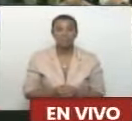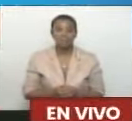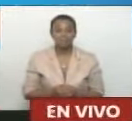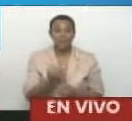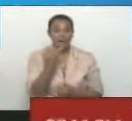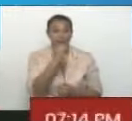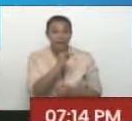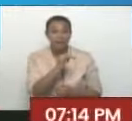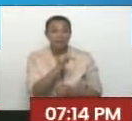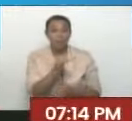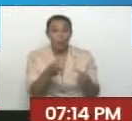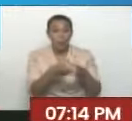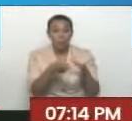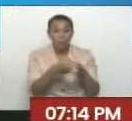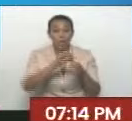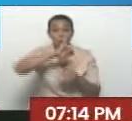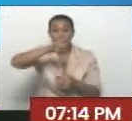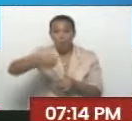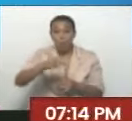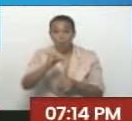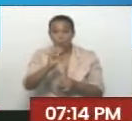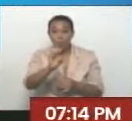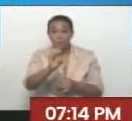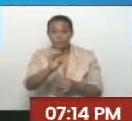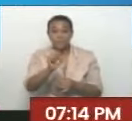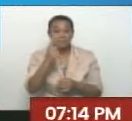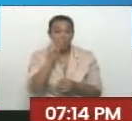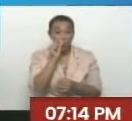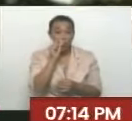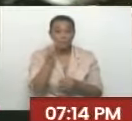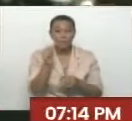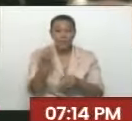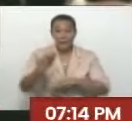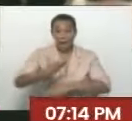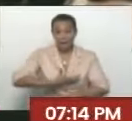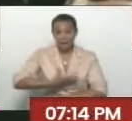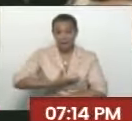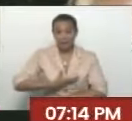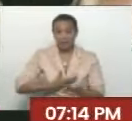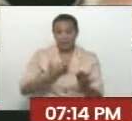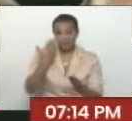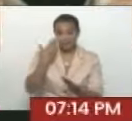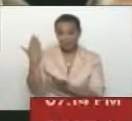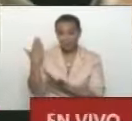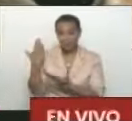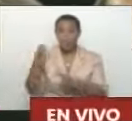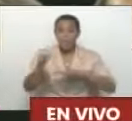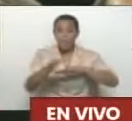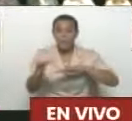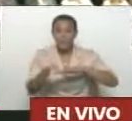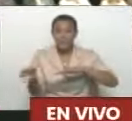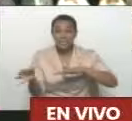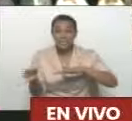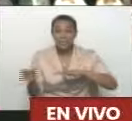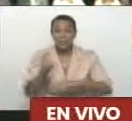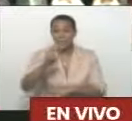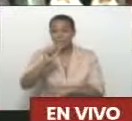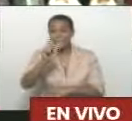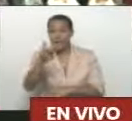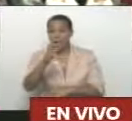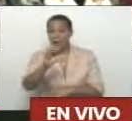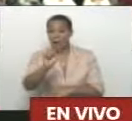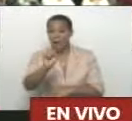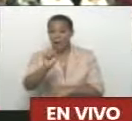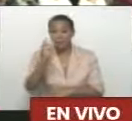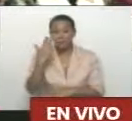Está el compañero José Manuel Suárez, alcalde del municipio Vargas del estado de